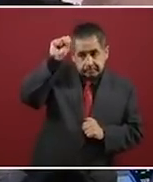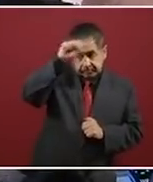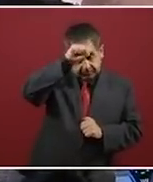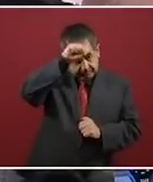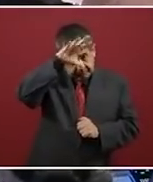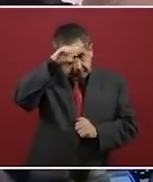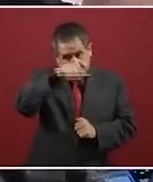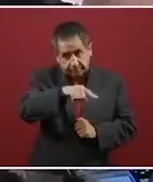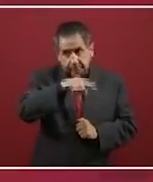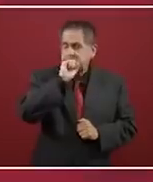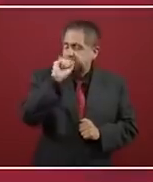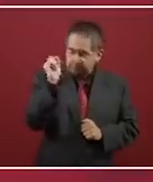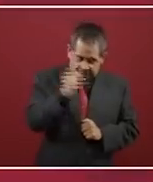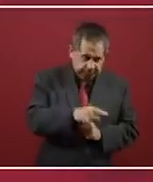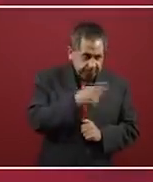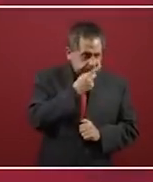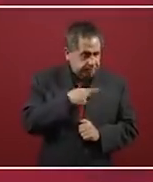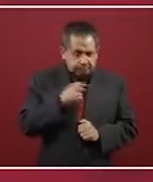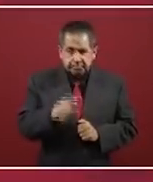mismo